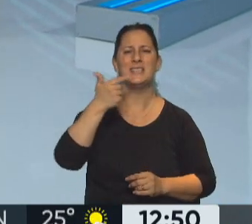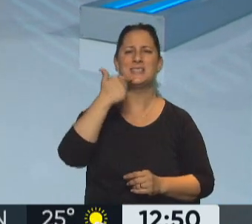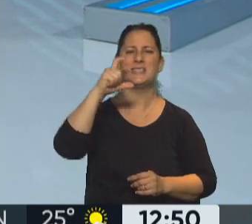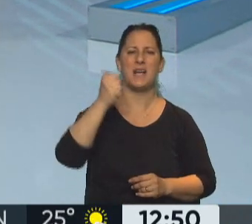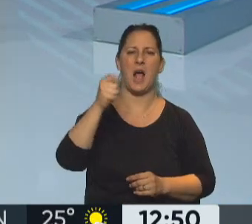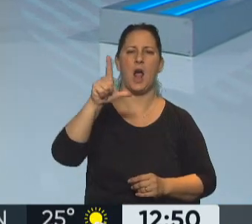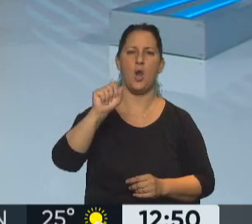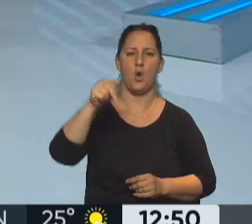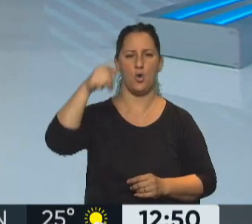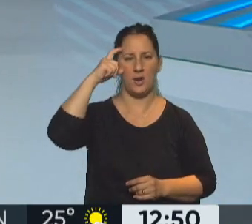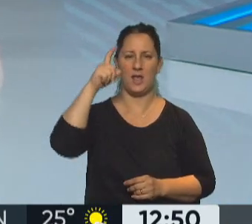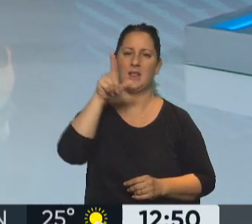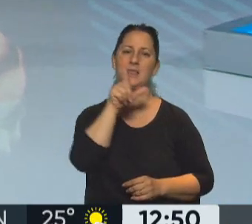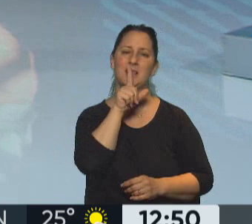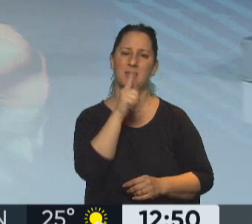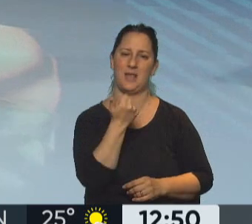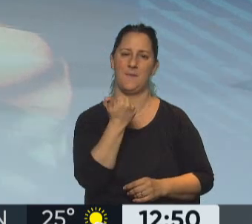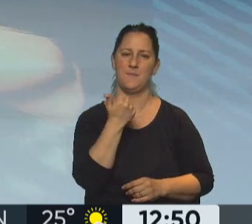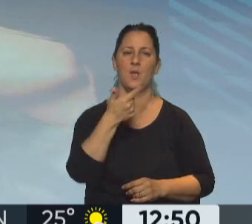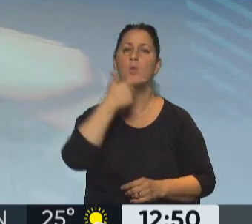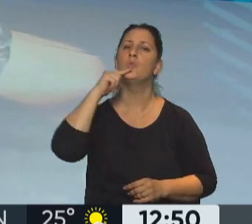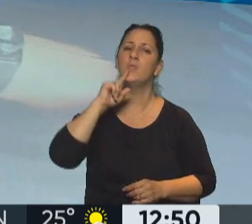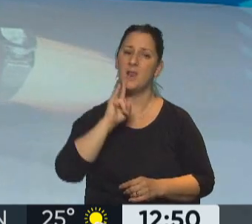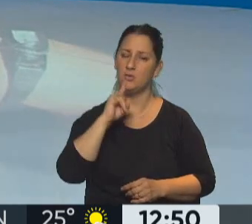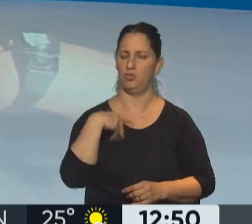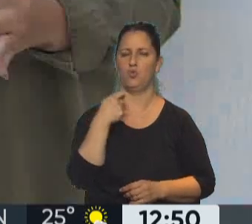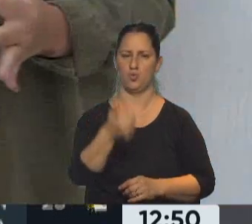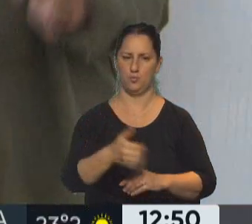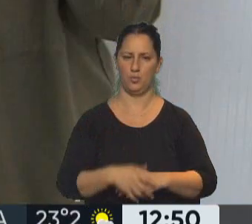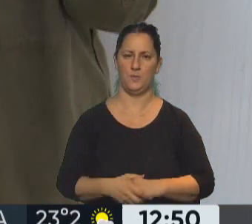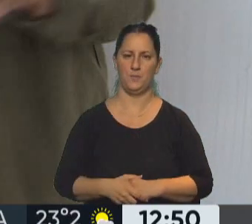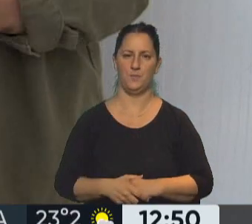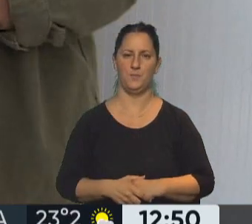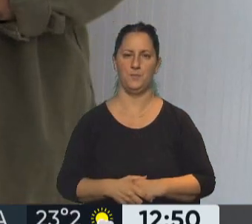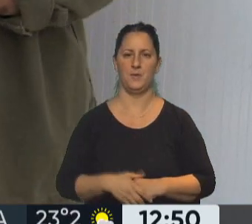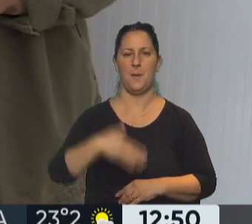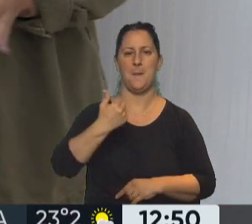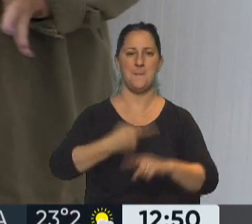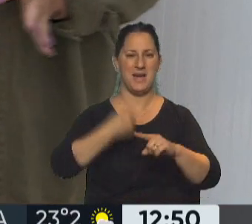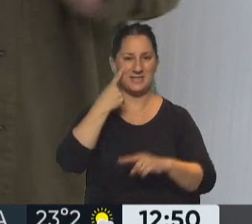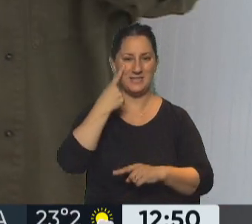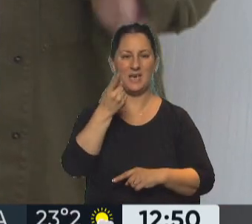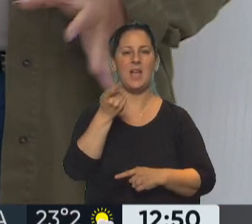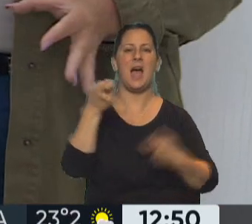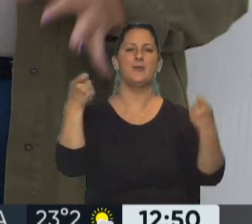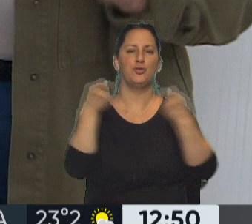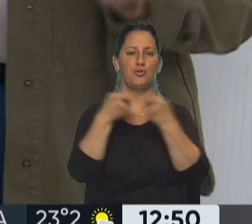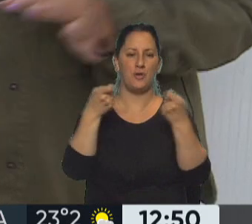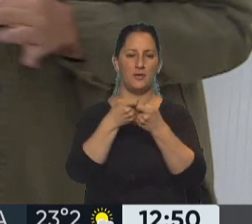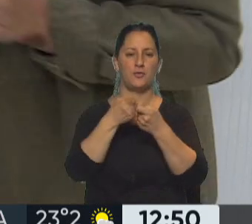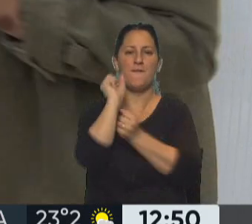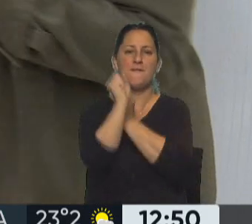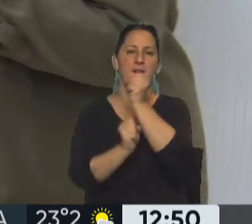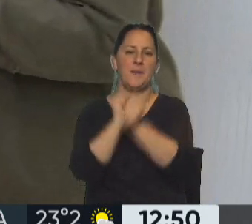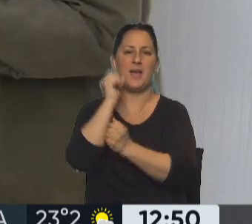Ya pensando en Qatar. Si tiene dulce de leche, yo lo compro. Es dulce, vamos. Estamos con Maximiliano Macarone, él es de la Asociación de